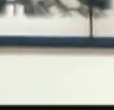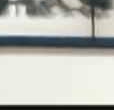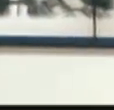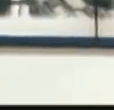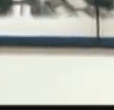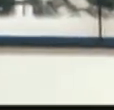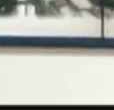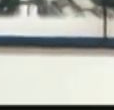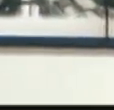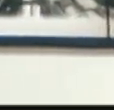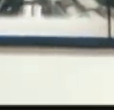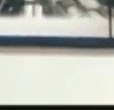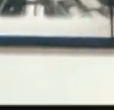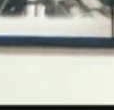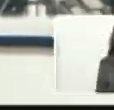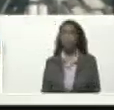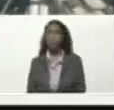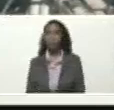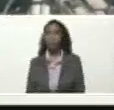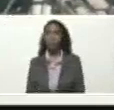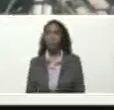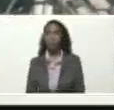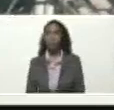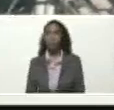intento de cometimiento de un acto terrorista.